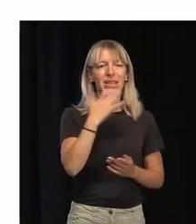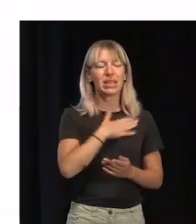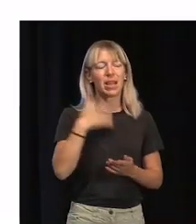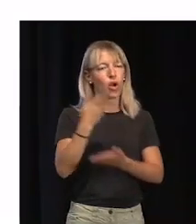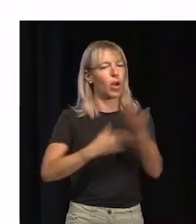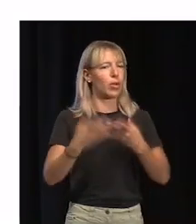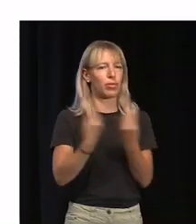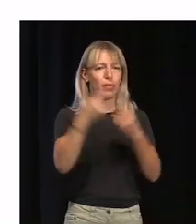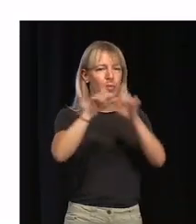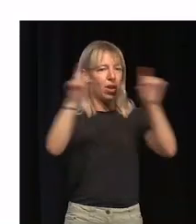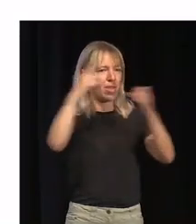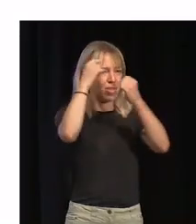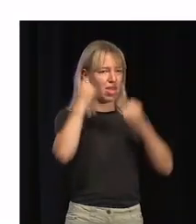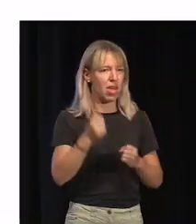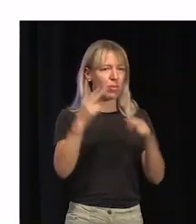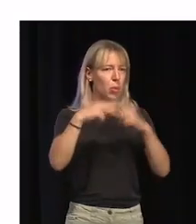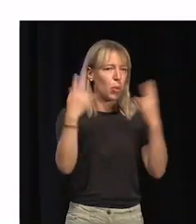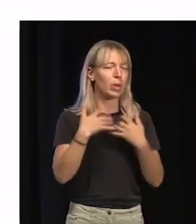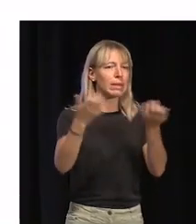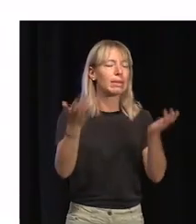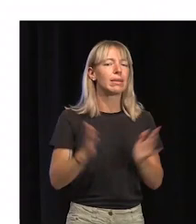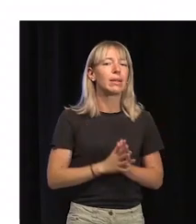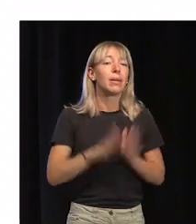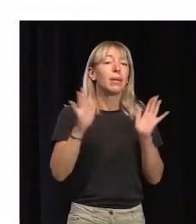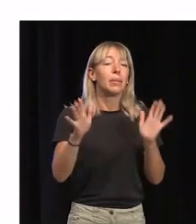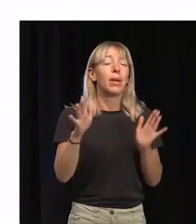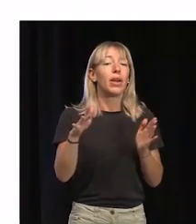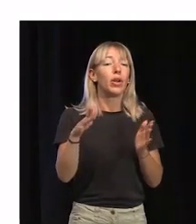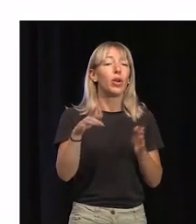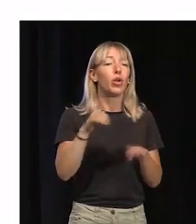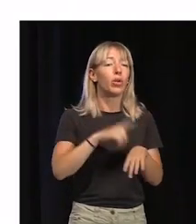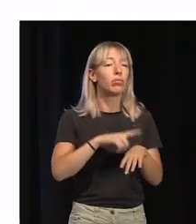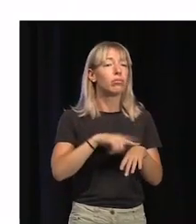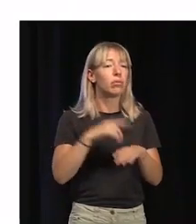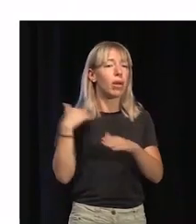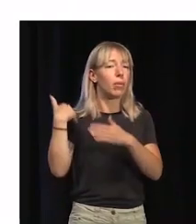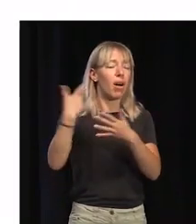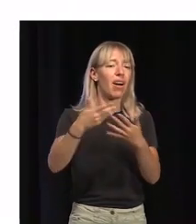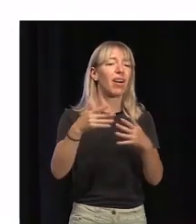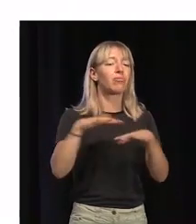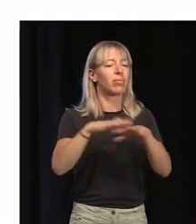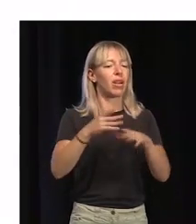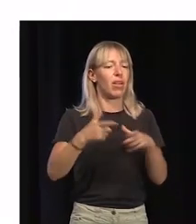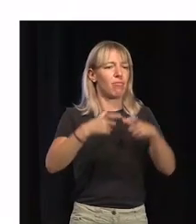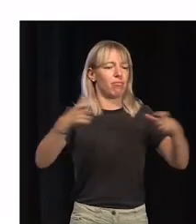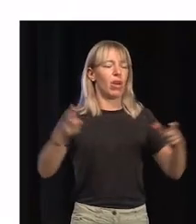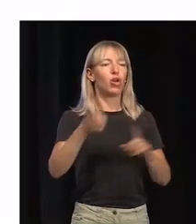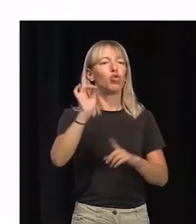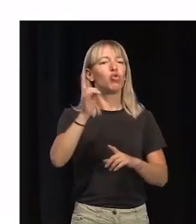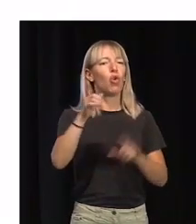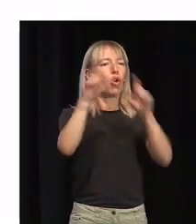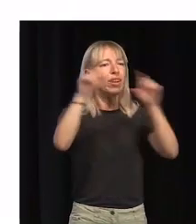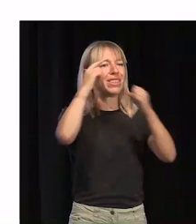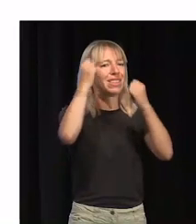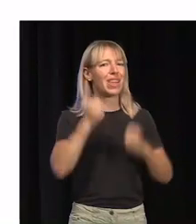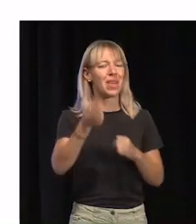colaborar con las entidades públicas. Pero en todo este tiempo la red ha ido creciendo, no solo, por supuesto, las entidades